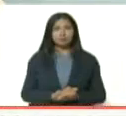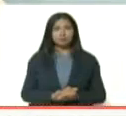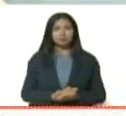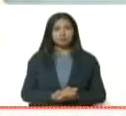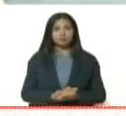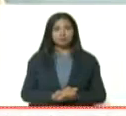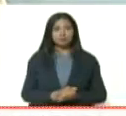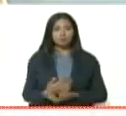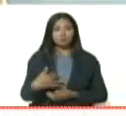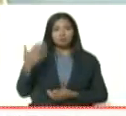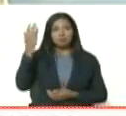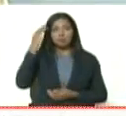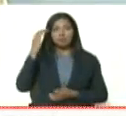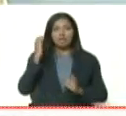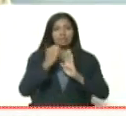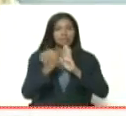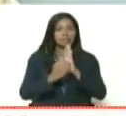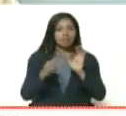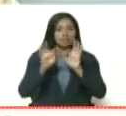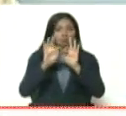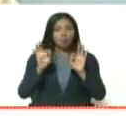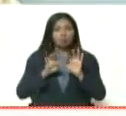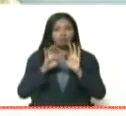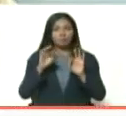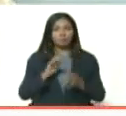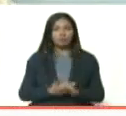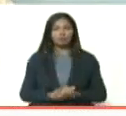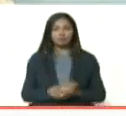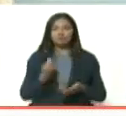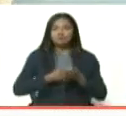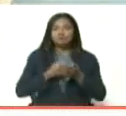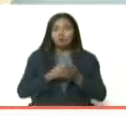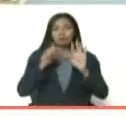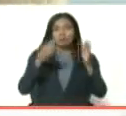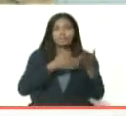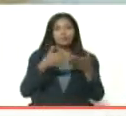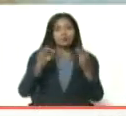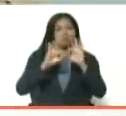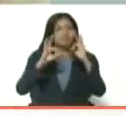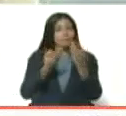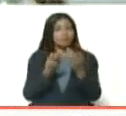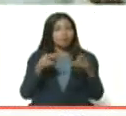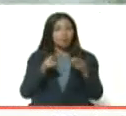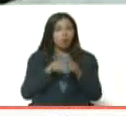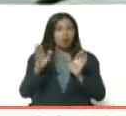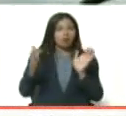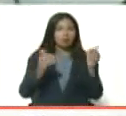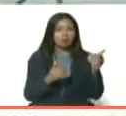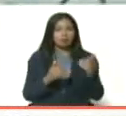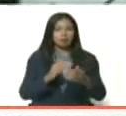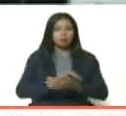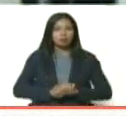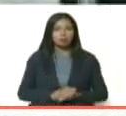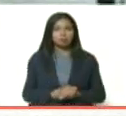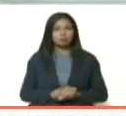Yo establezco mi estrategia. Entonces le subsidio a 6 millones de familias su caja CLAP.